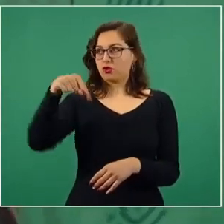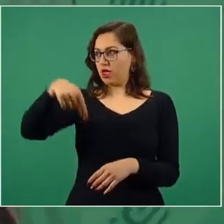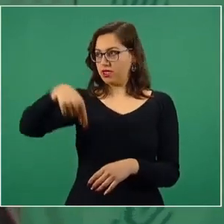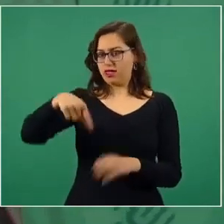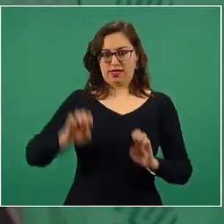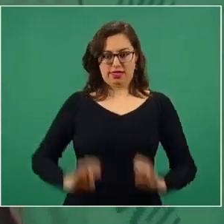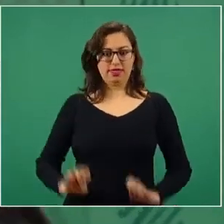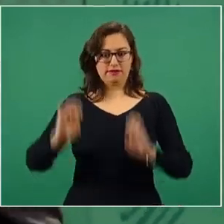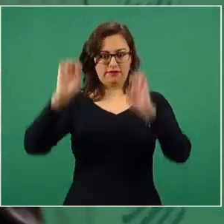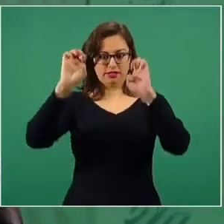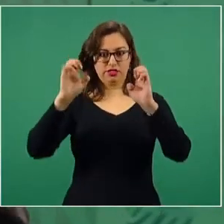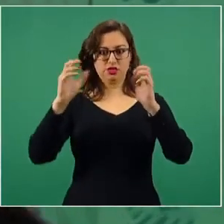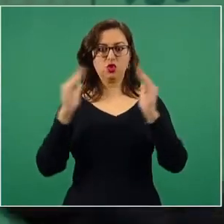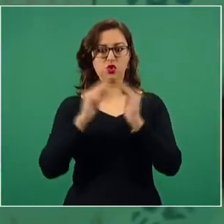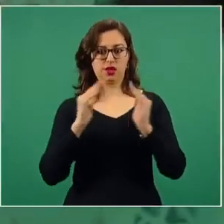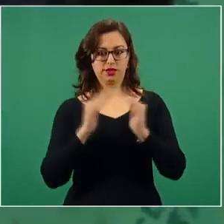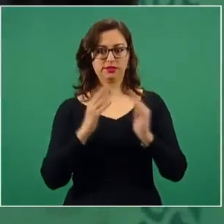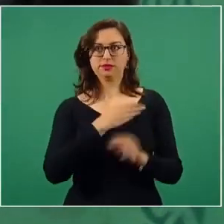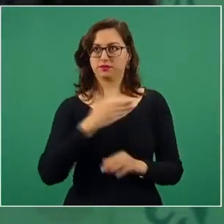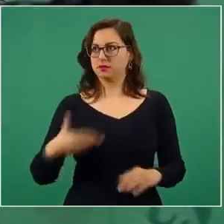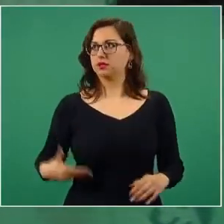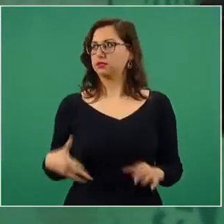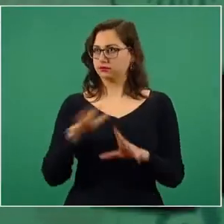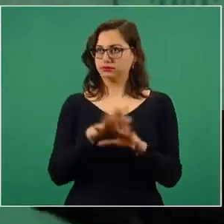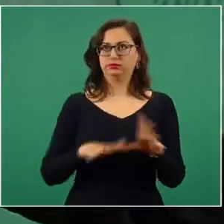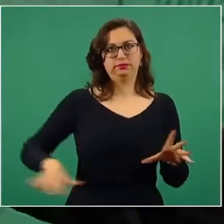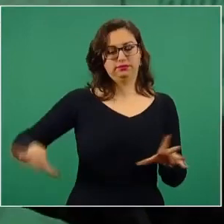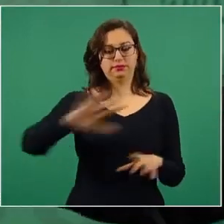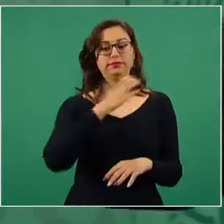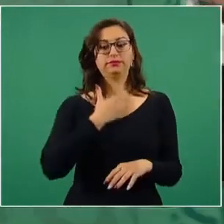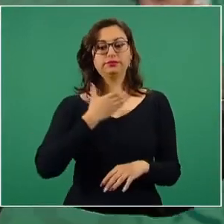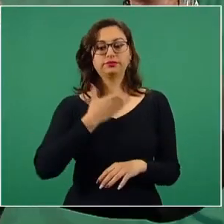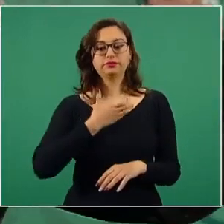Nacional, tenía relación